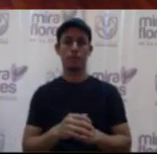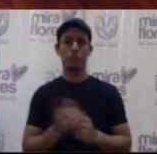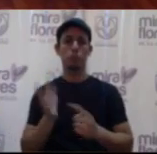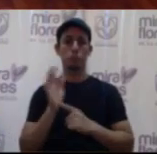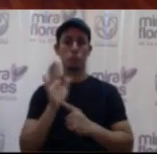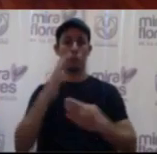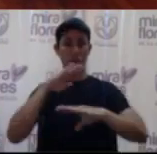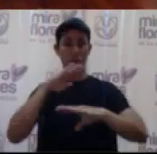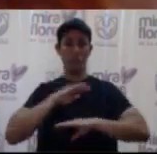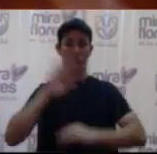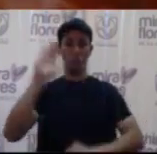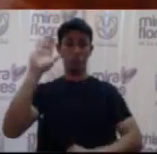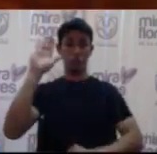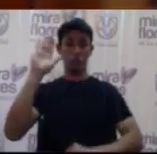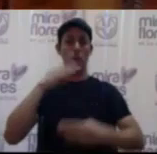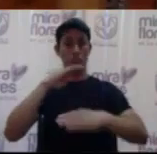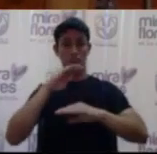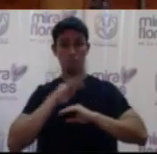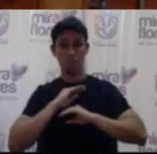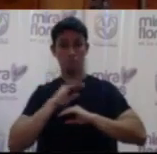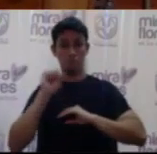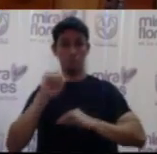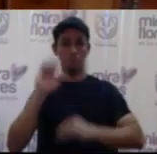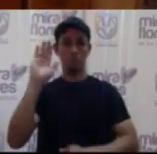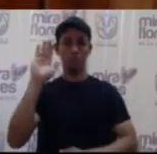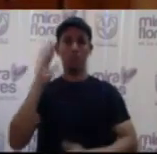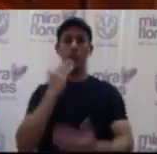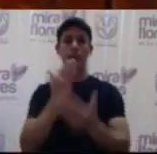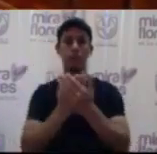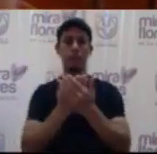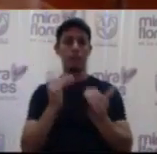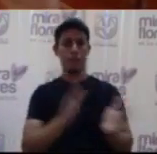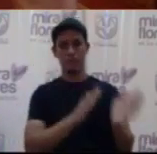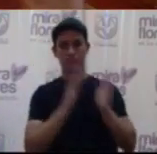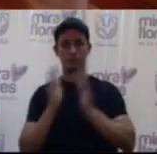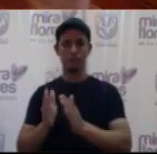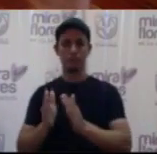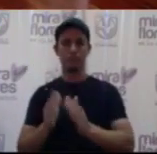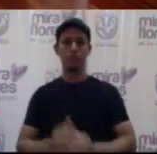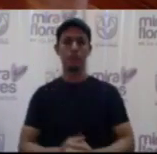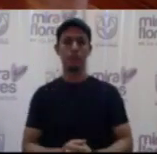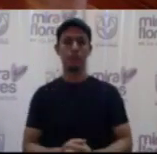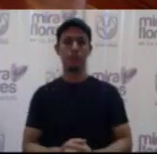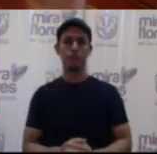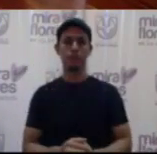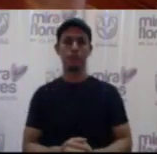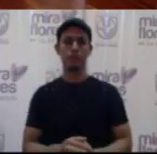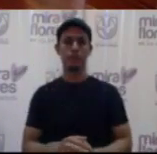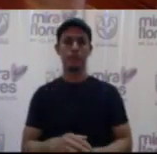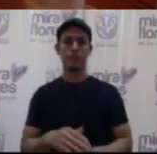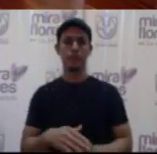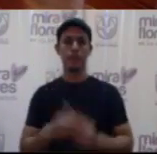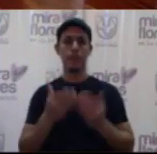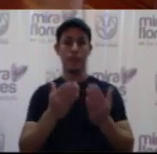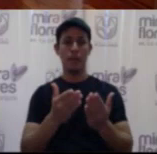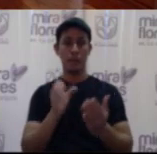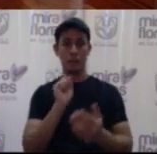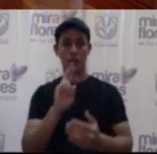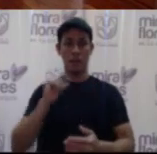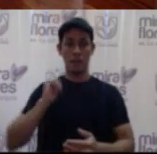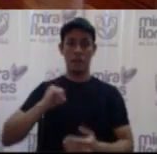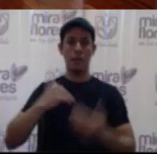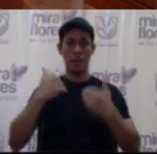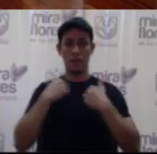conformidad. Se aprueba por unanimidad de votos. Muchas gracias. Vamos al siguiente punto, por favor. En el despacho, señor alcalde, tenemos